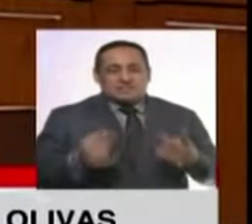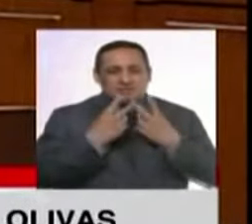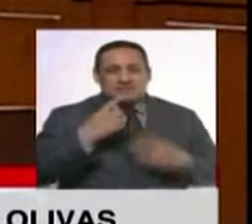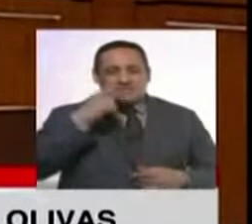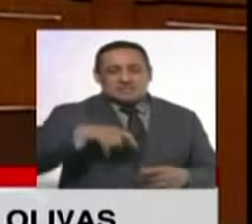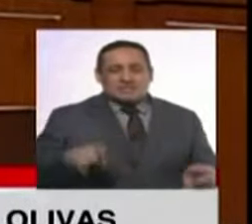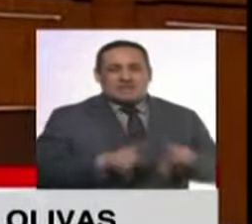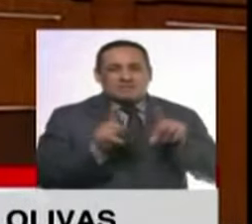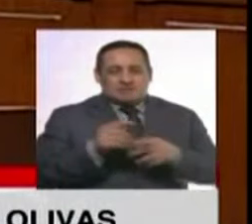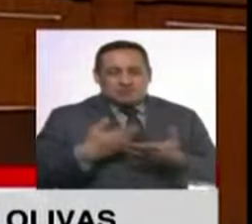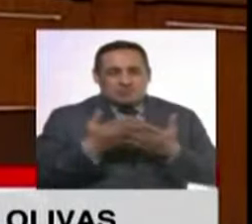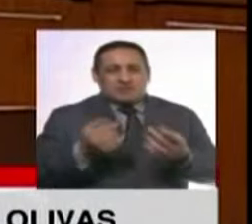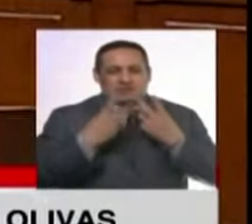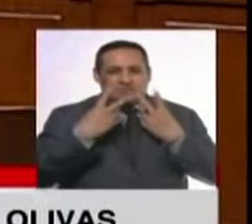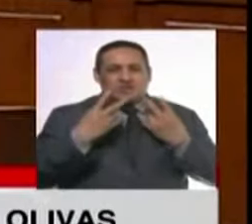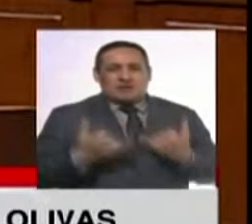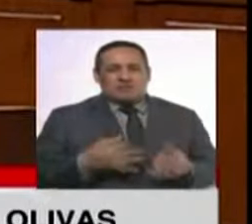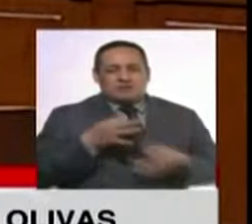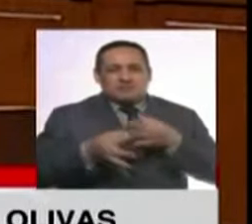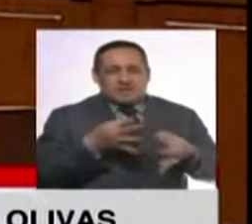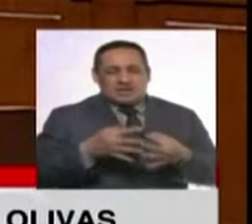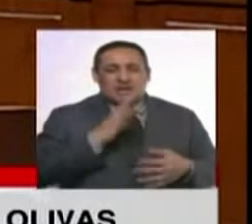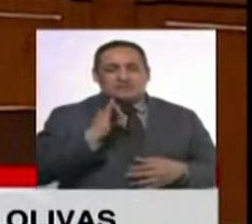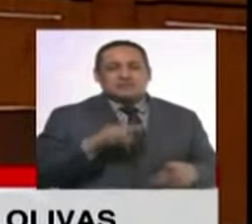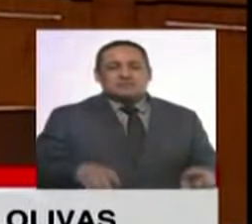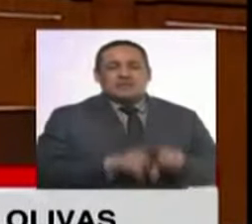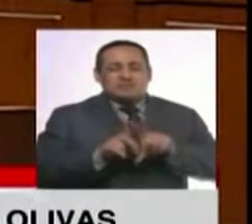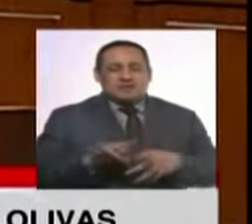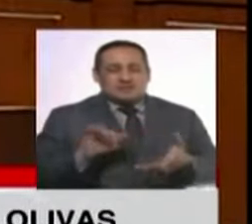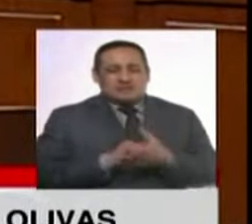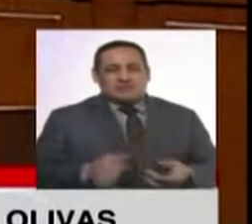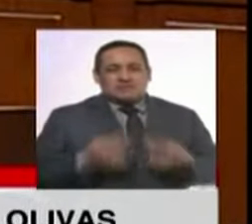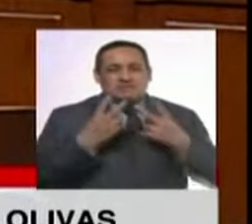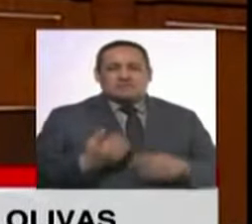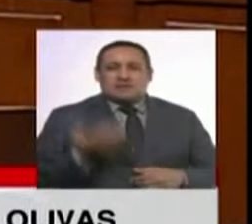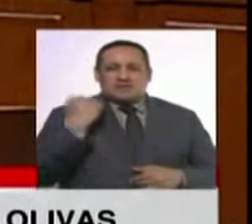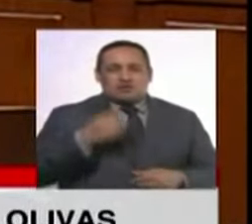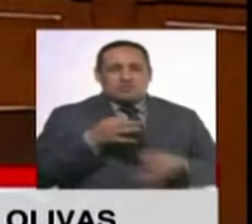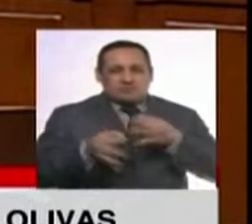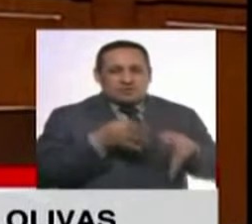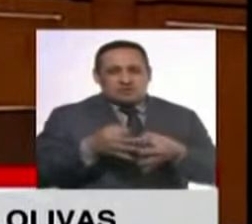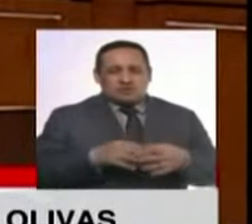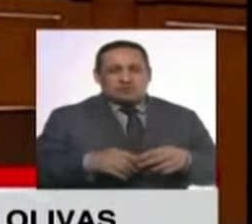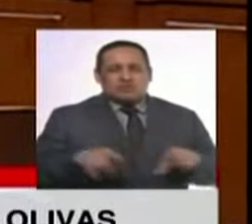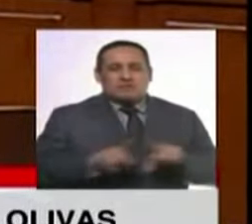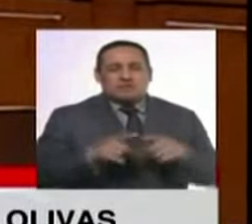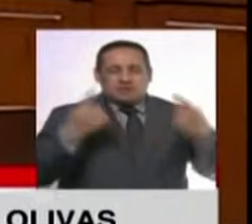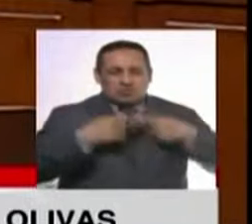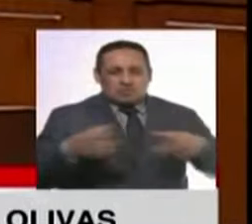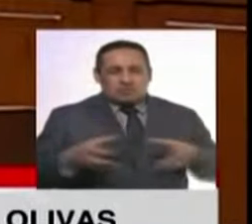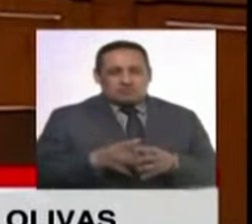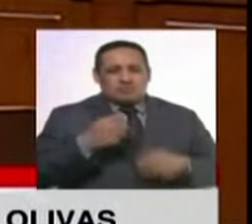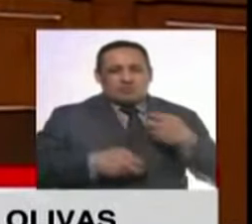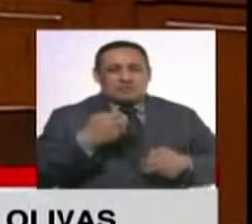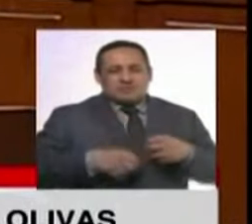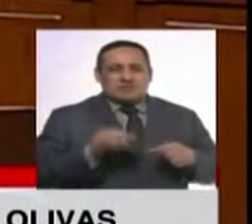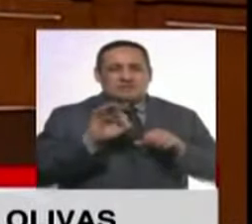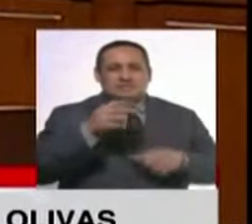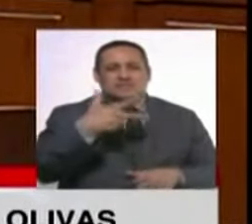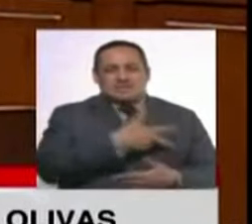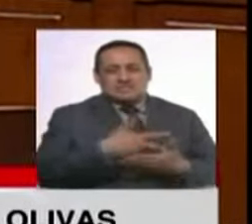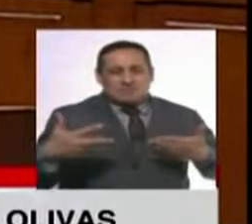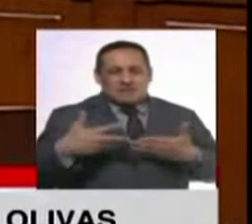corresponde afrontar esta situación es así que él hace como también de ocho público ciento de hecho público que hace tres